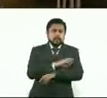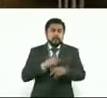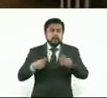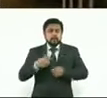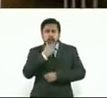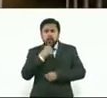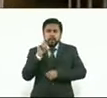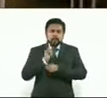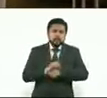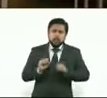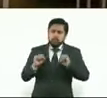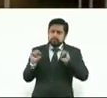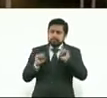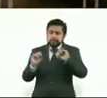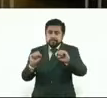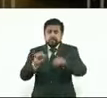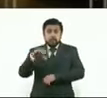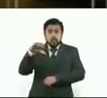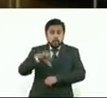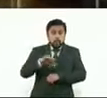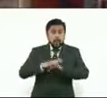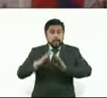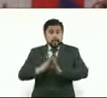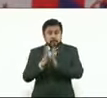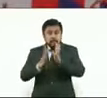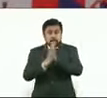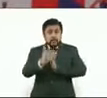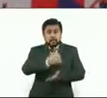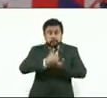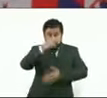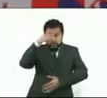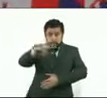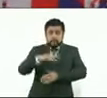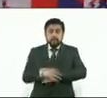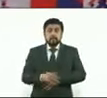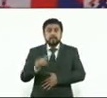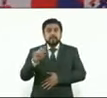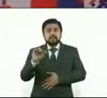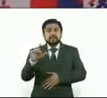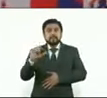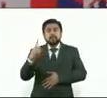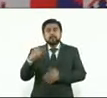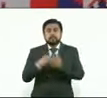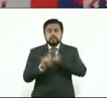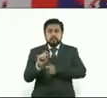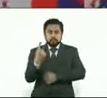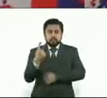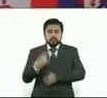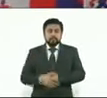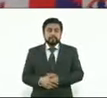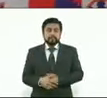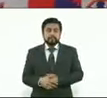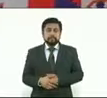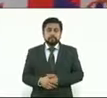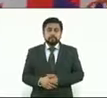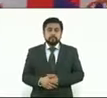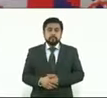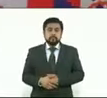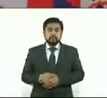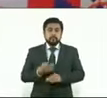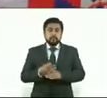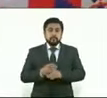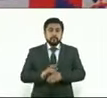que van a participar en el Maratón de la Ciudad de México Telcel 2021. Para dar inicio,